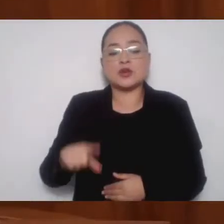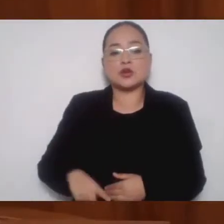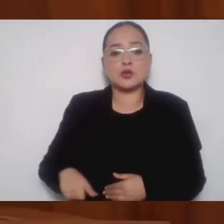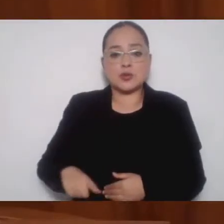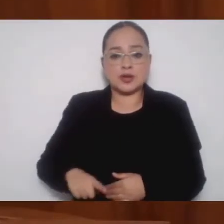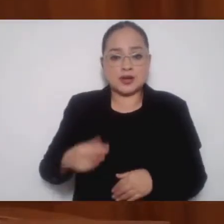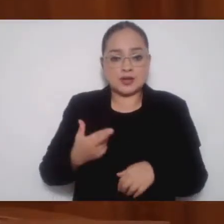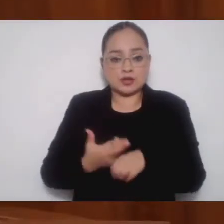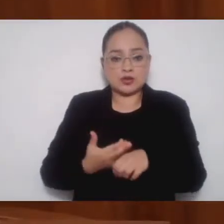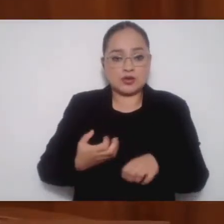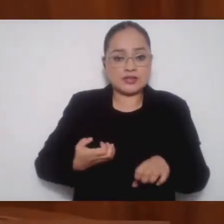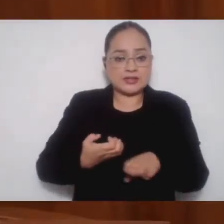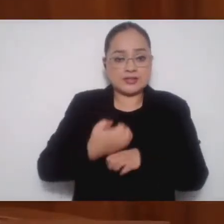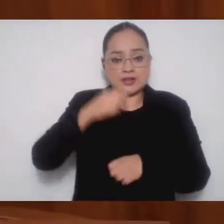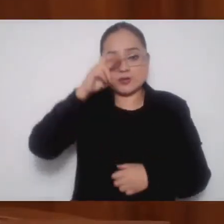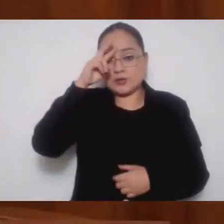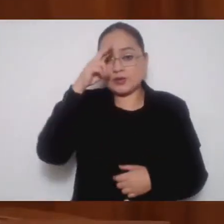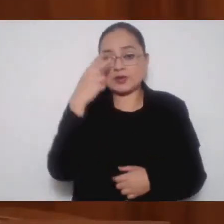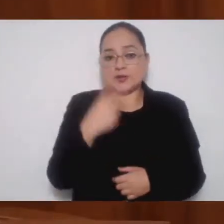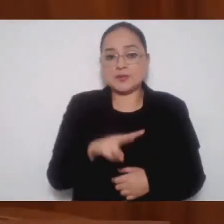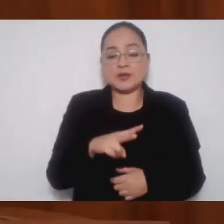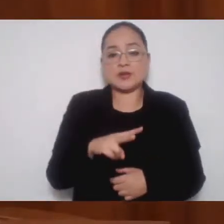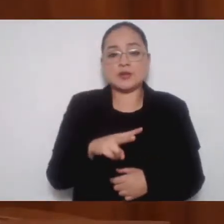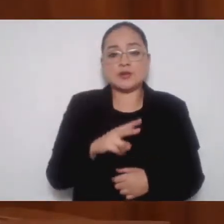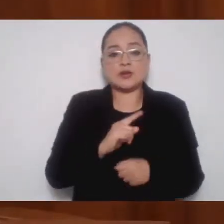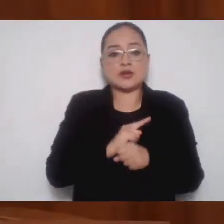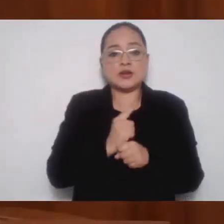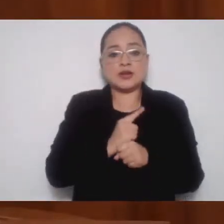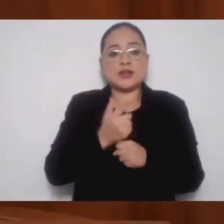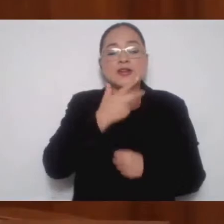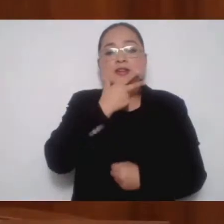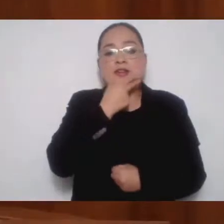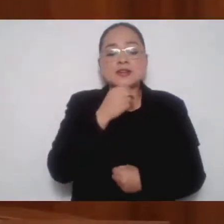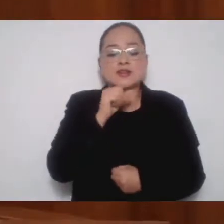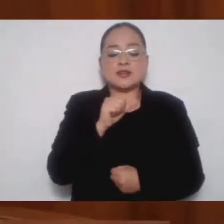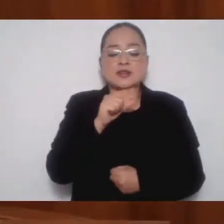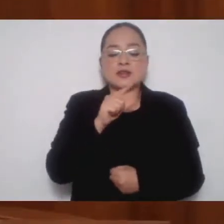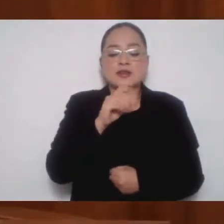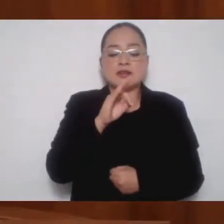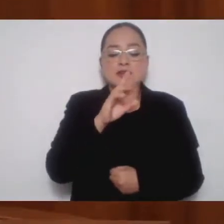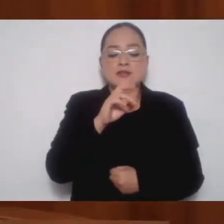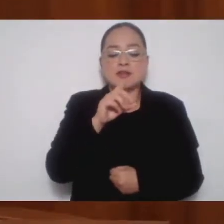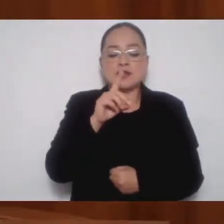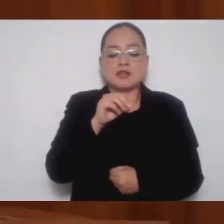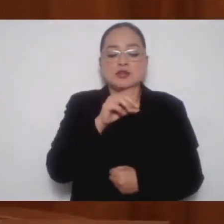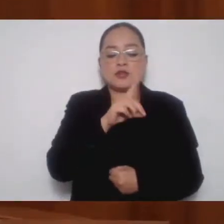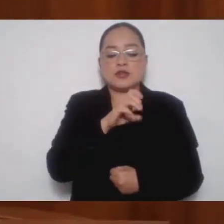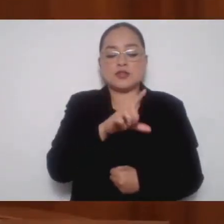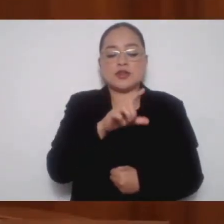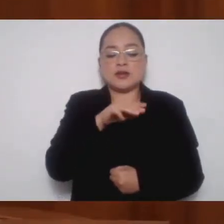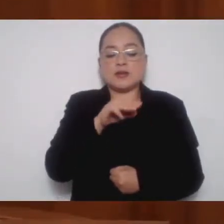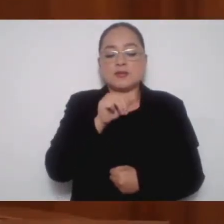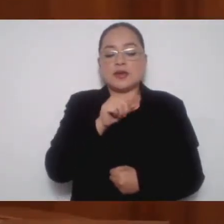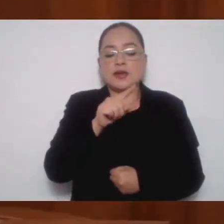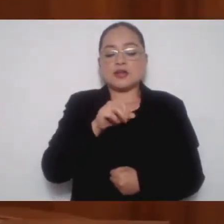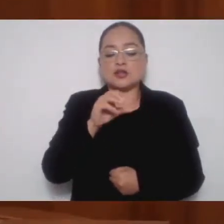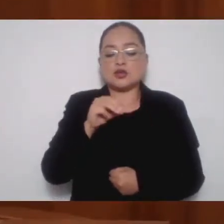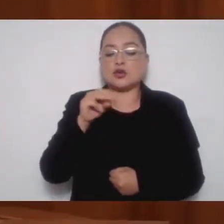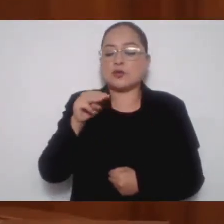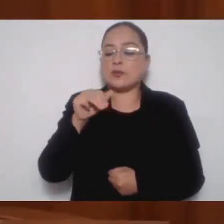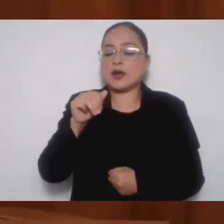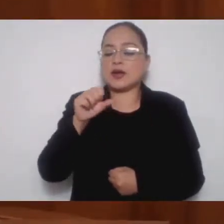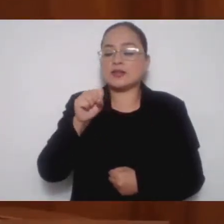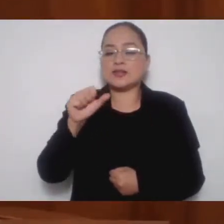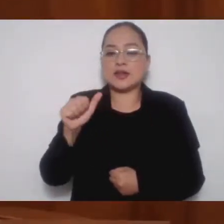gobernador constitucional del Estado de México, licenciado Alfredo del Mazo Maza.